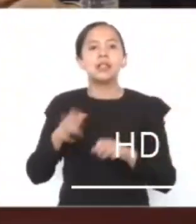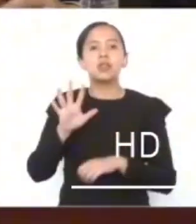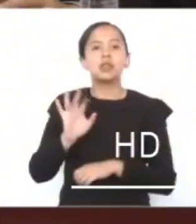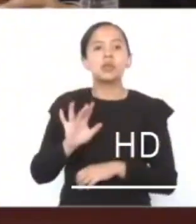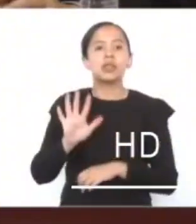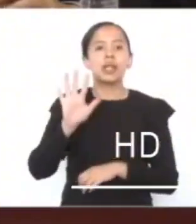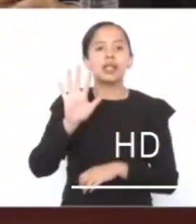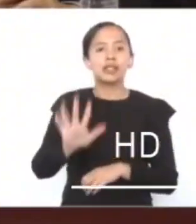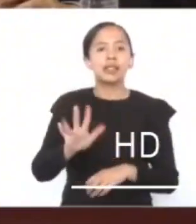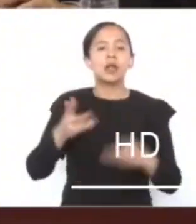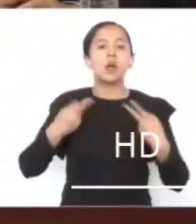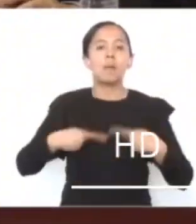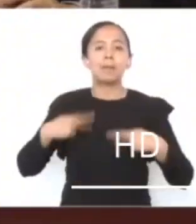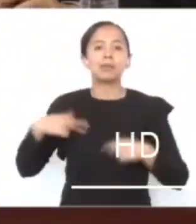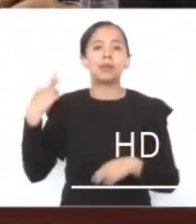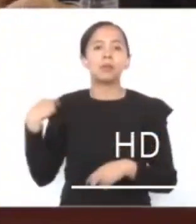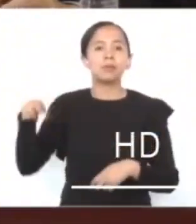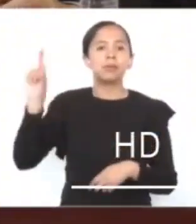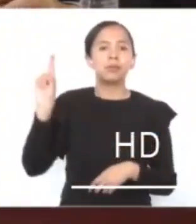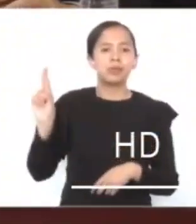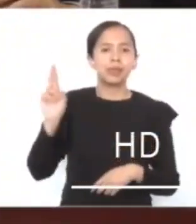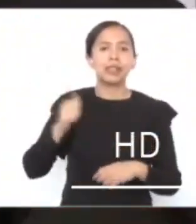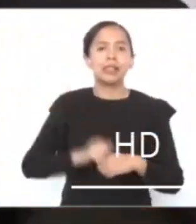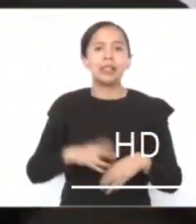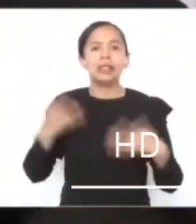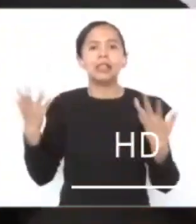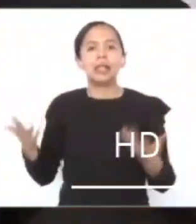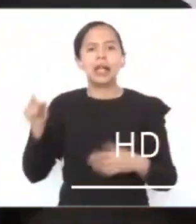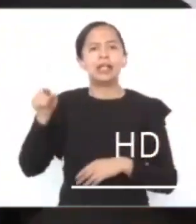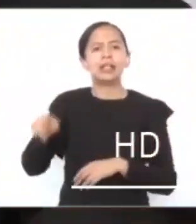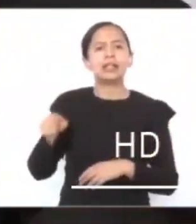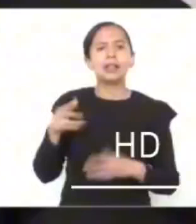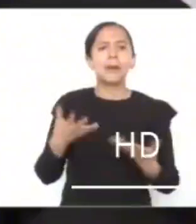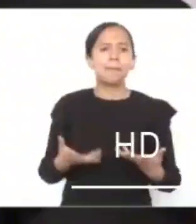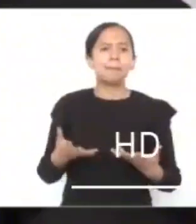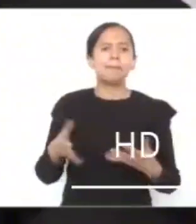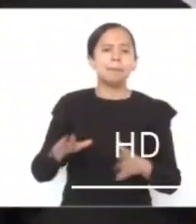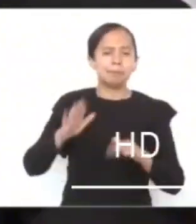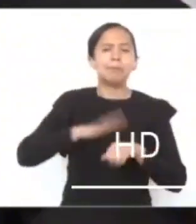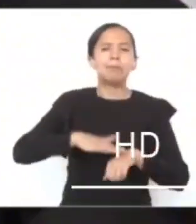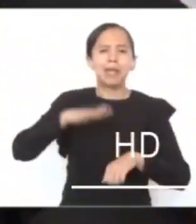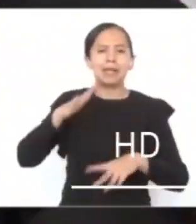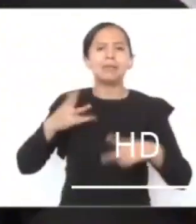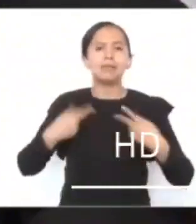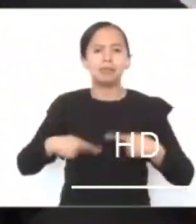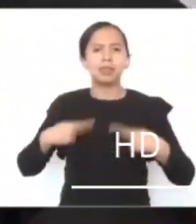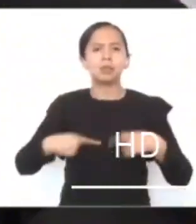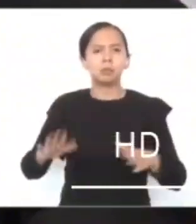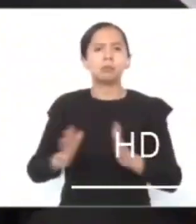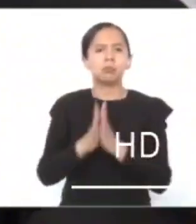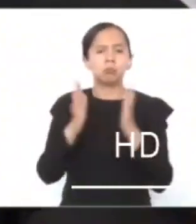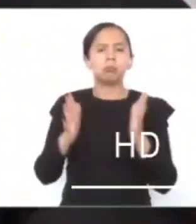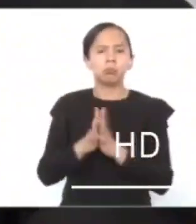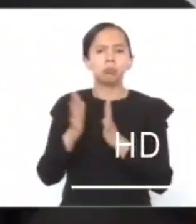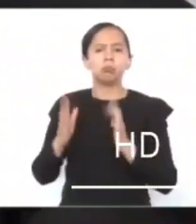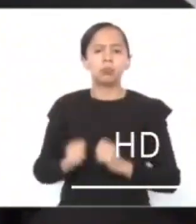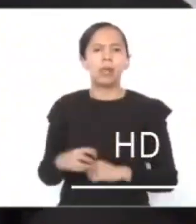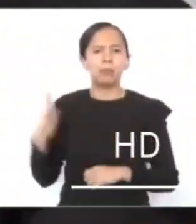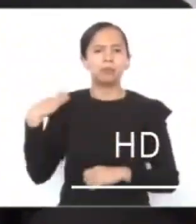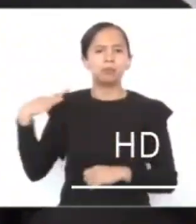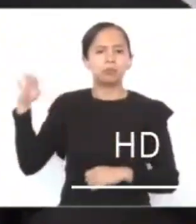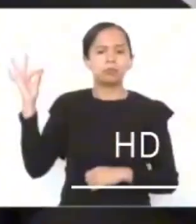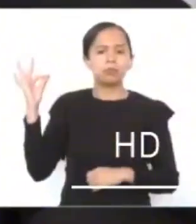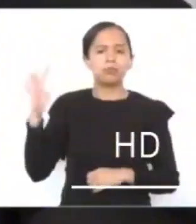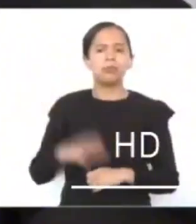655 voluntarios, que es una cifra mayor a la anterior, es el número mayor que hemos tenido de voluntarios. Y